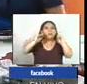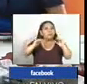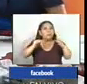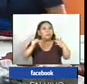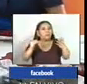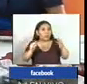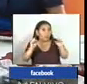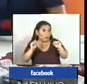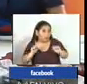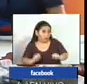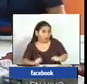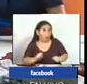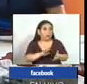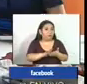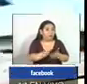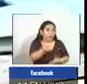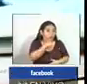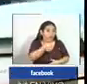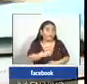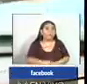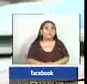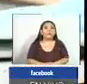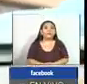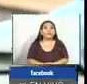ver, sacar el sustento diario.